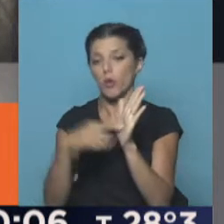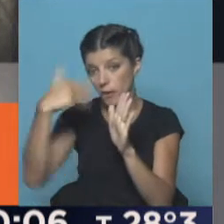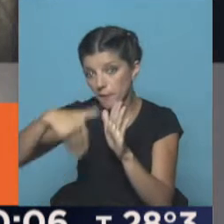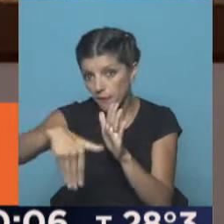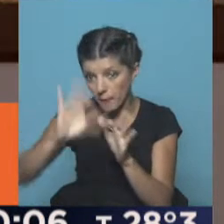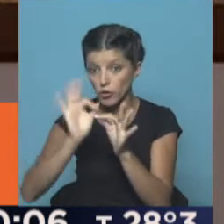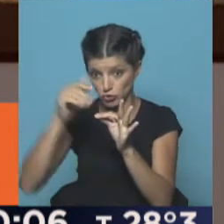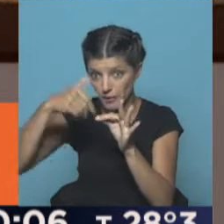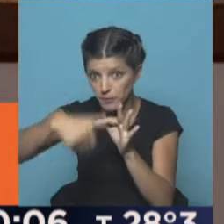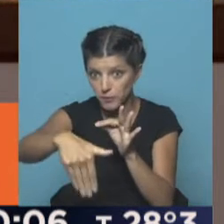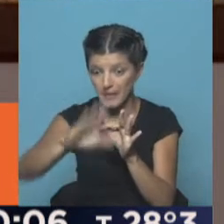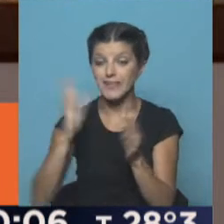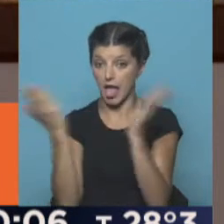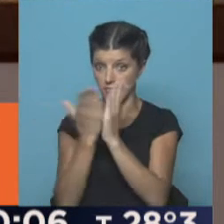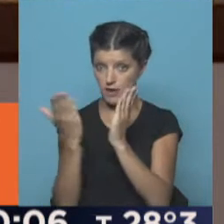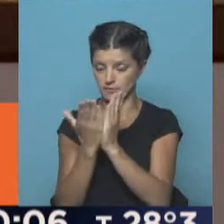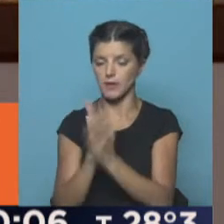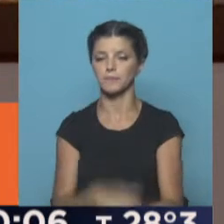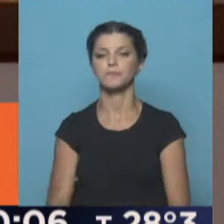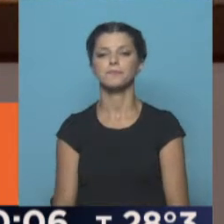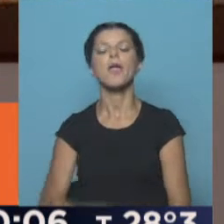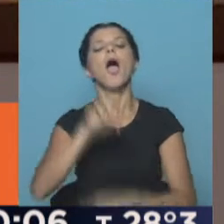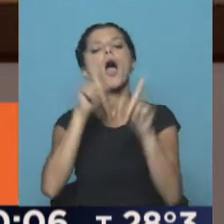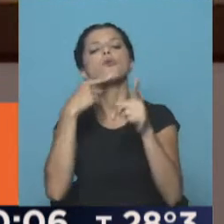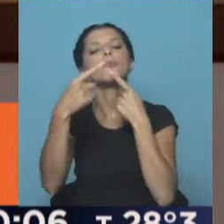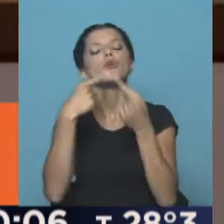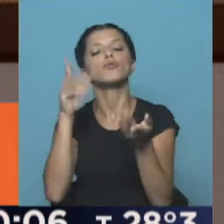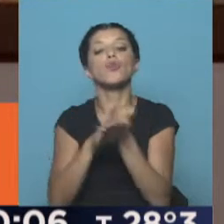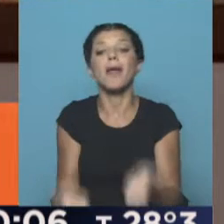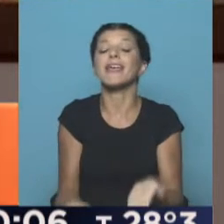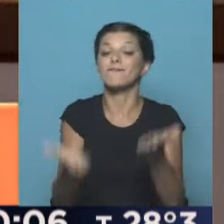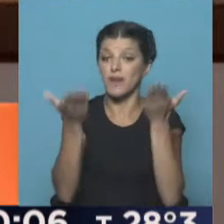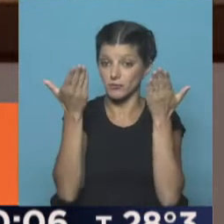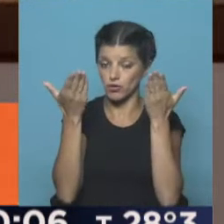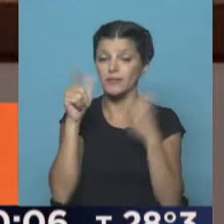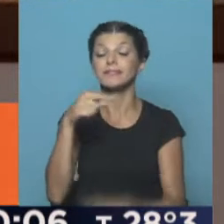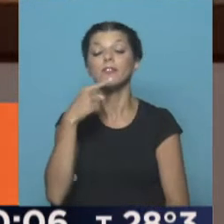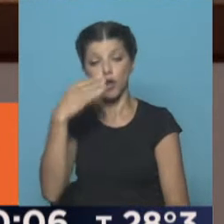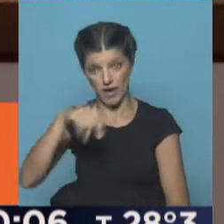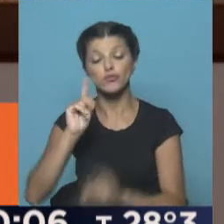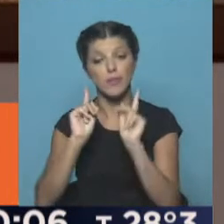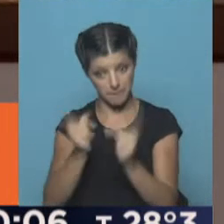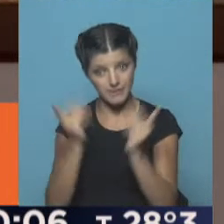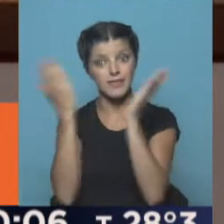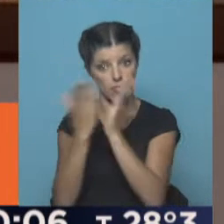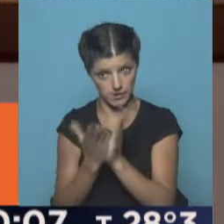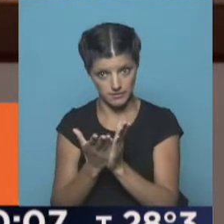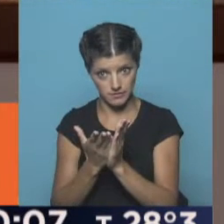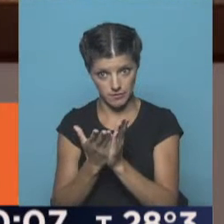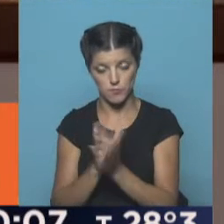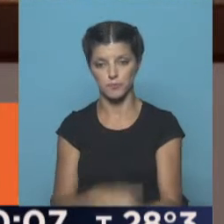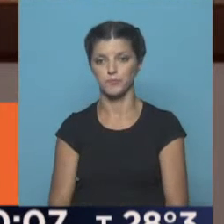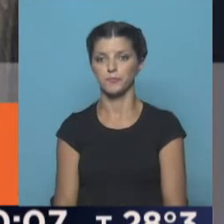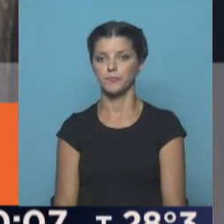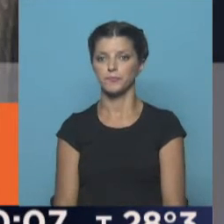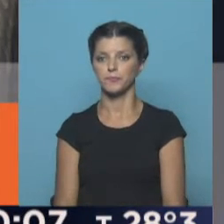oportunidad consultado sobre el impacto inflacionario aranguren indicó que está contemplado en las previsiones económicas